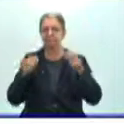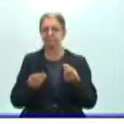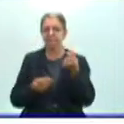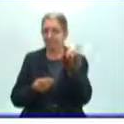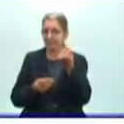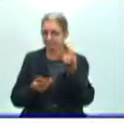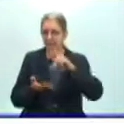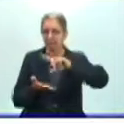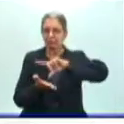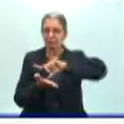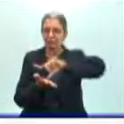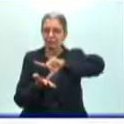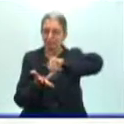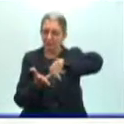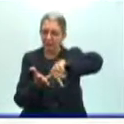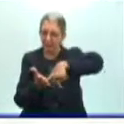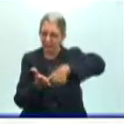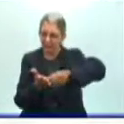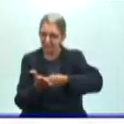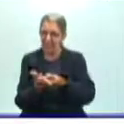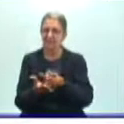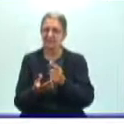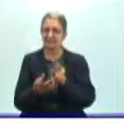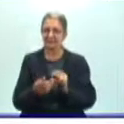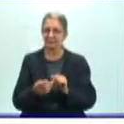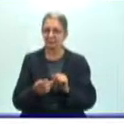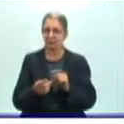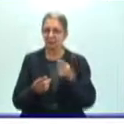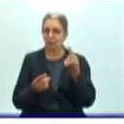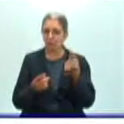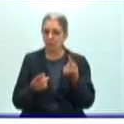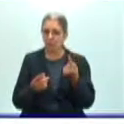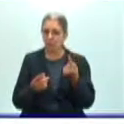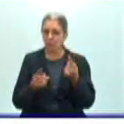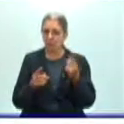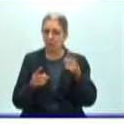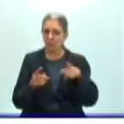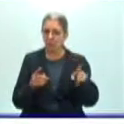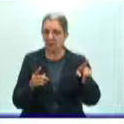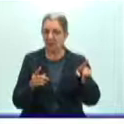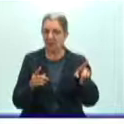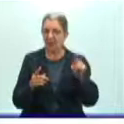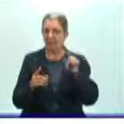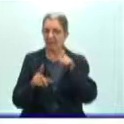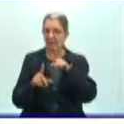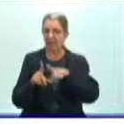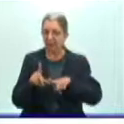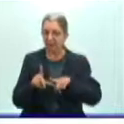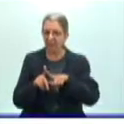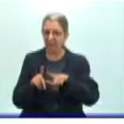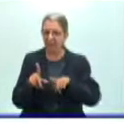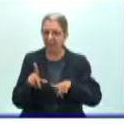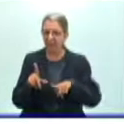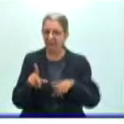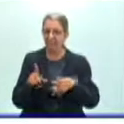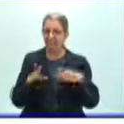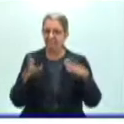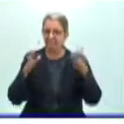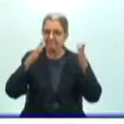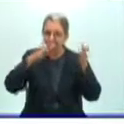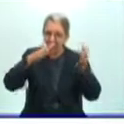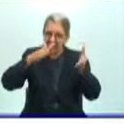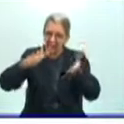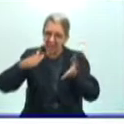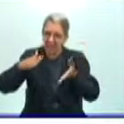es una circunferencia, que si una cuerda y una recta tangente a la circunferencia son paralelas, que tracemos